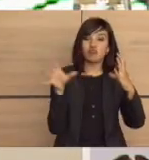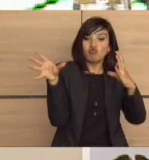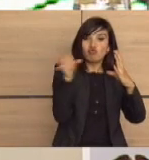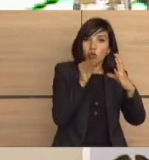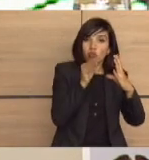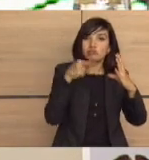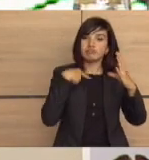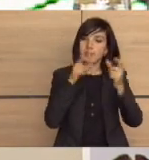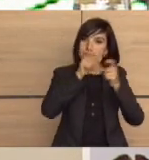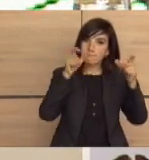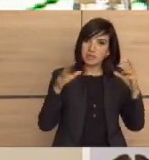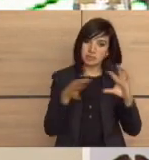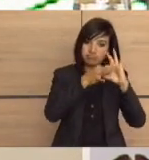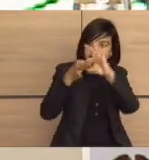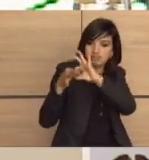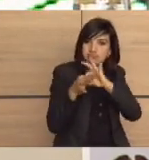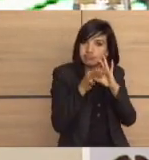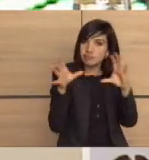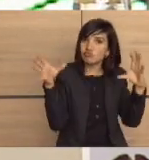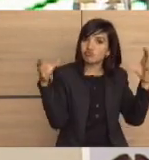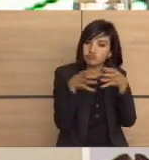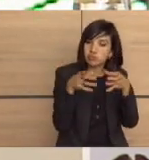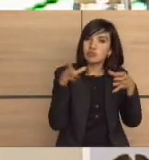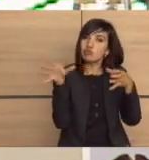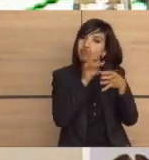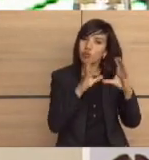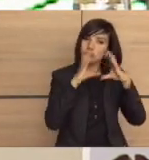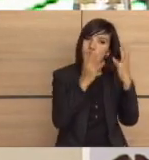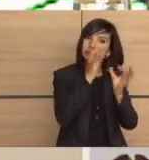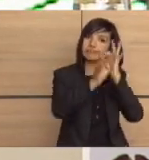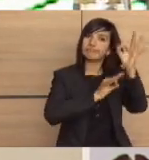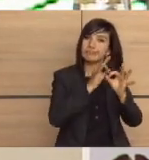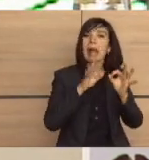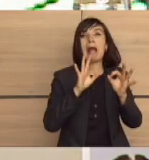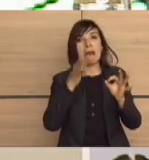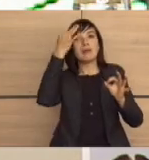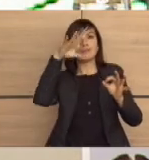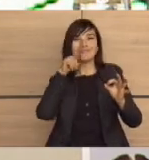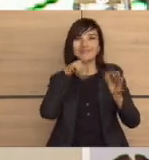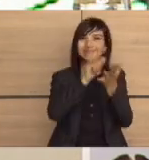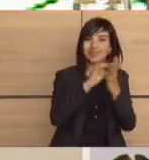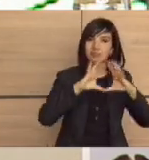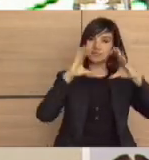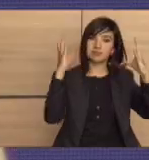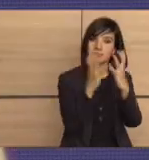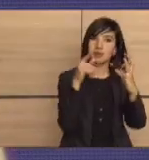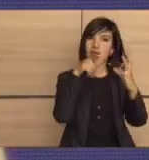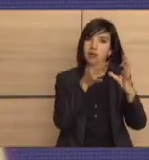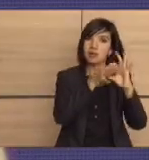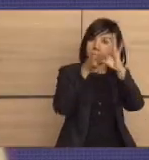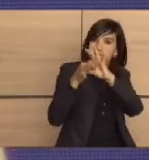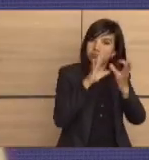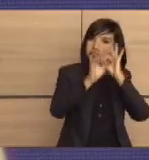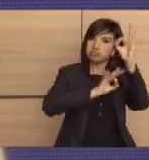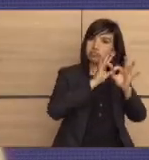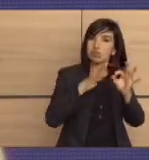responsables todos. Y posiblemente por ese camino nos cambie la idea de ciudadanía, pero es que eso es lo que la historia nos está diciendo, que